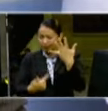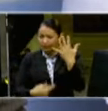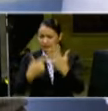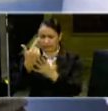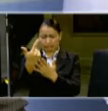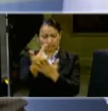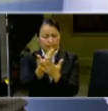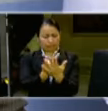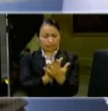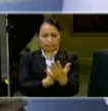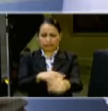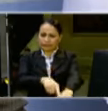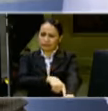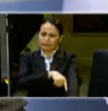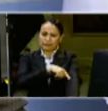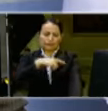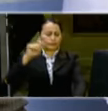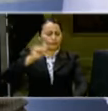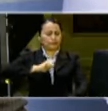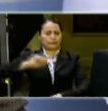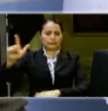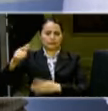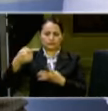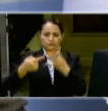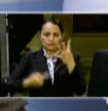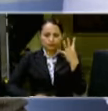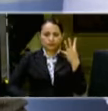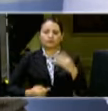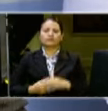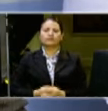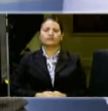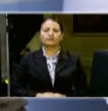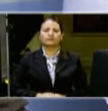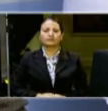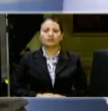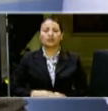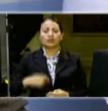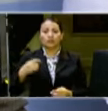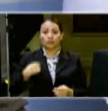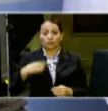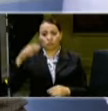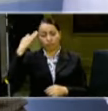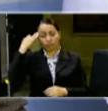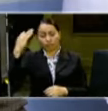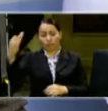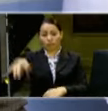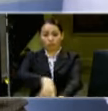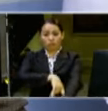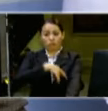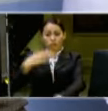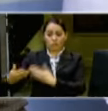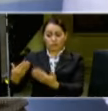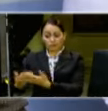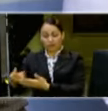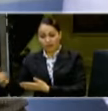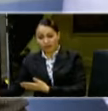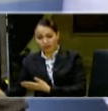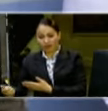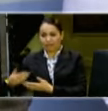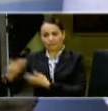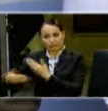contribuciones son muy destacadas, y para no utilizar más tiempo en presentar a quien no requiere